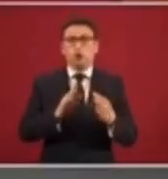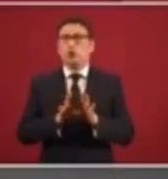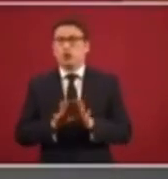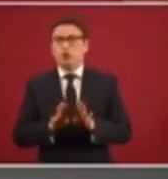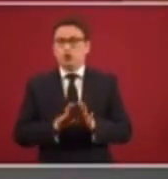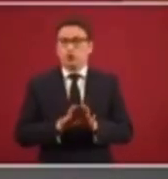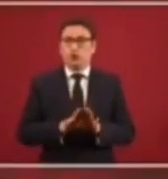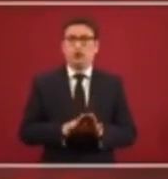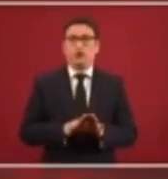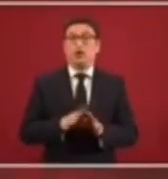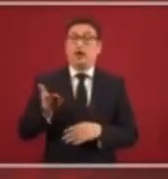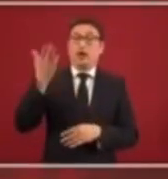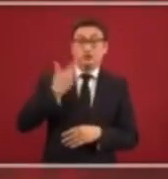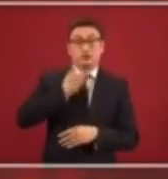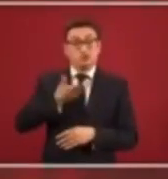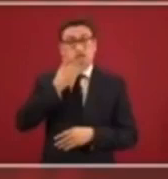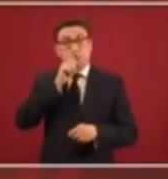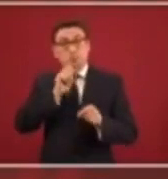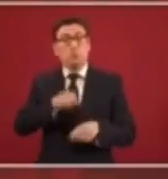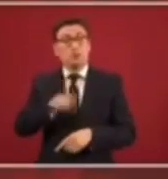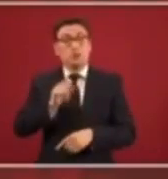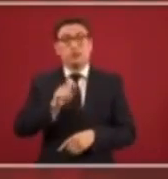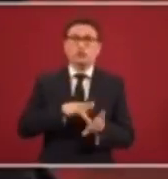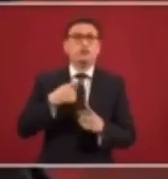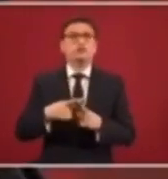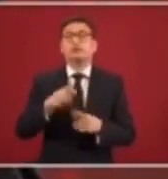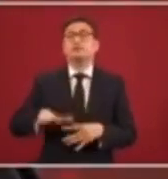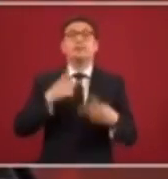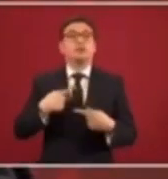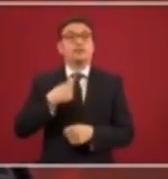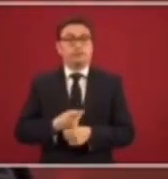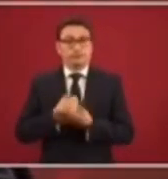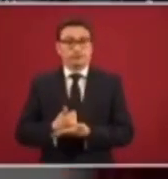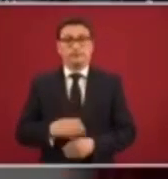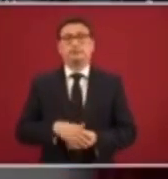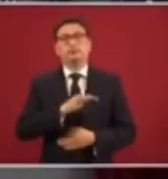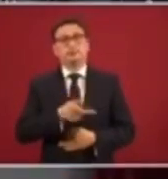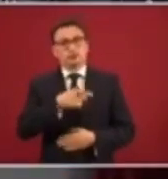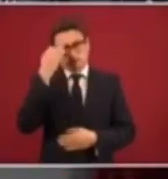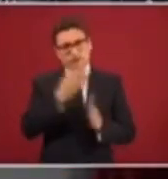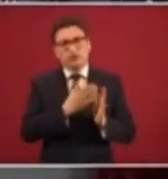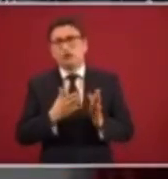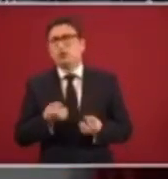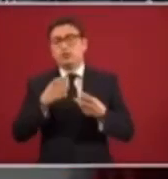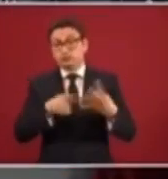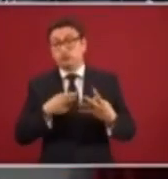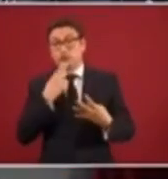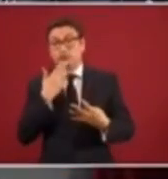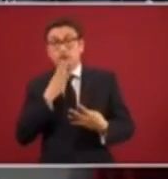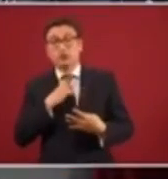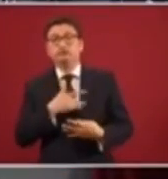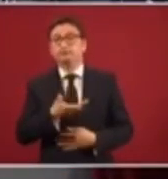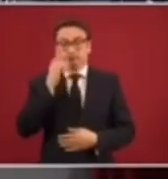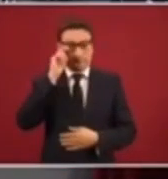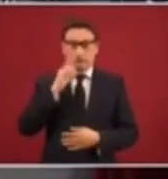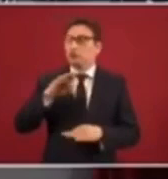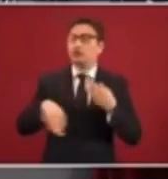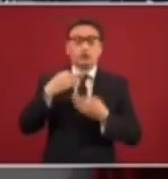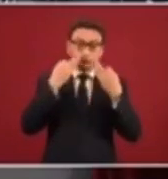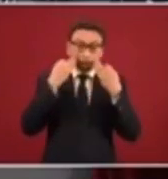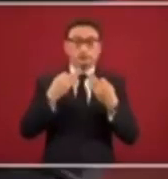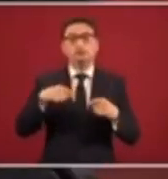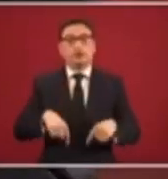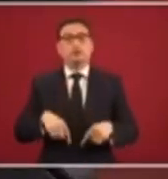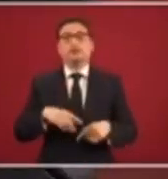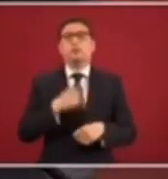con las mismas recetas de siempre. ¿Cuánto tiempo esperaría usted observar si esto va a funcionar o no? Todos lo vamos a poder constatar